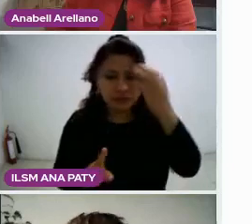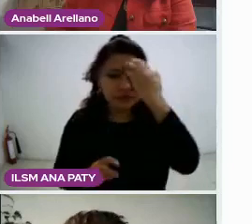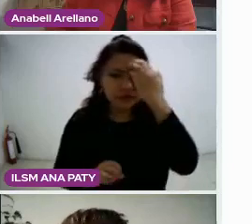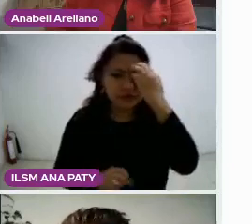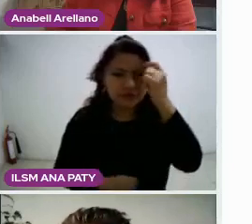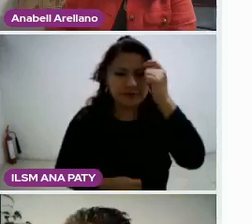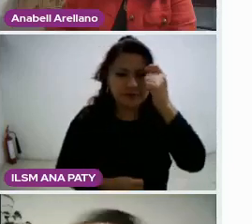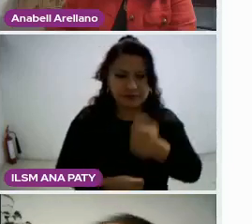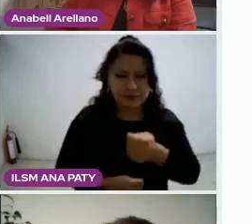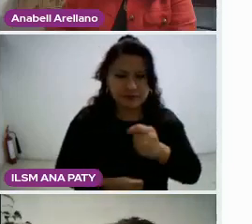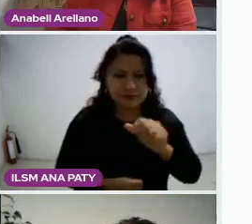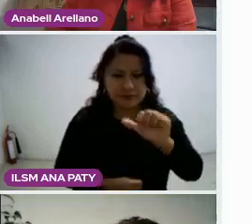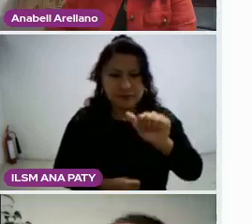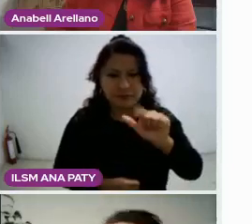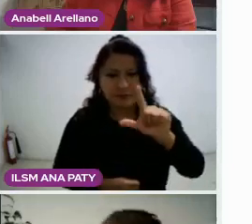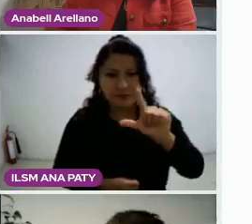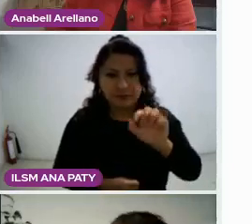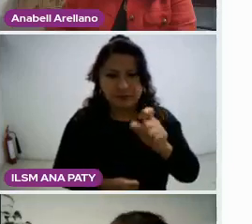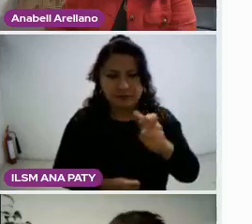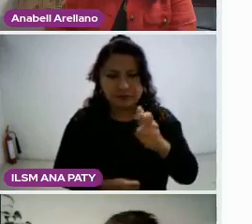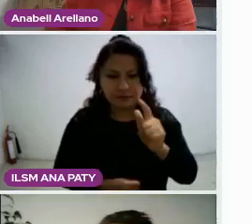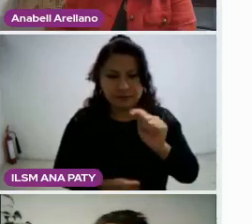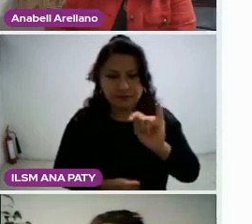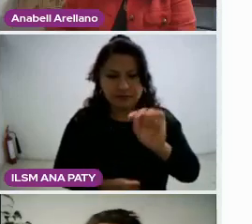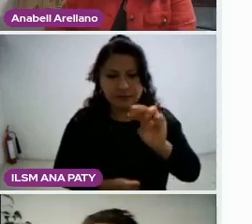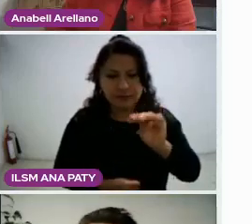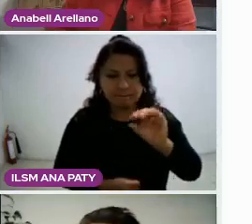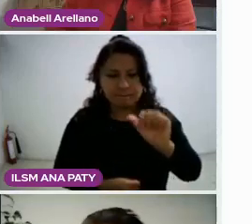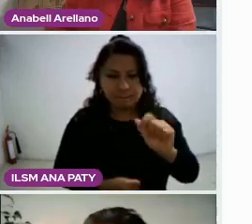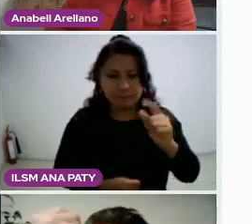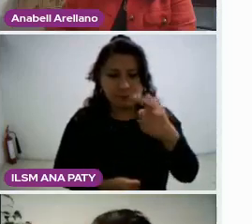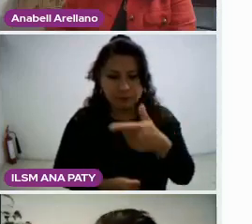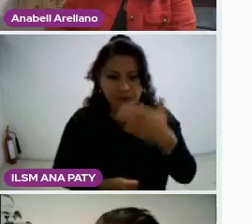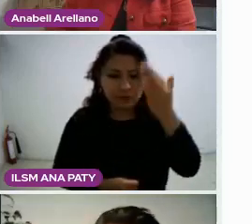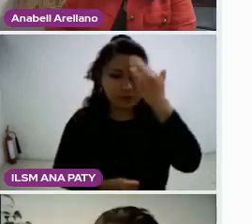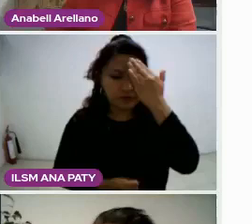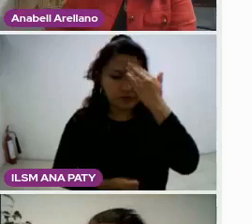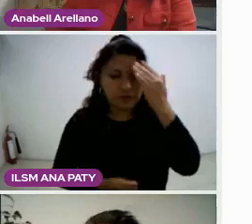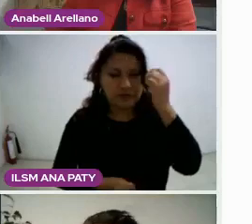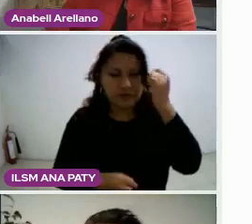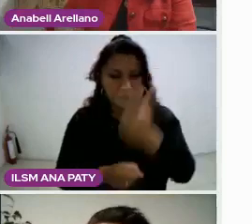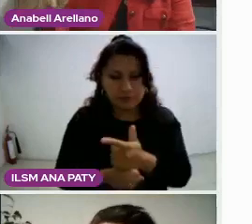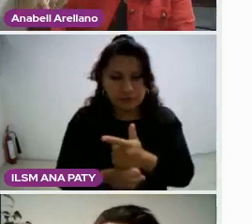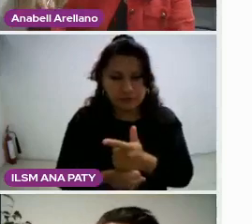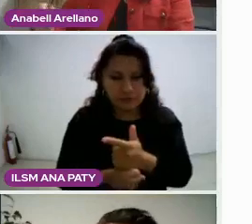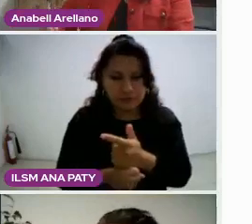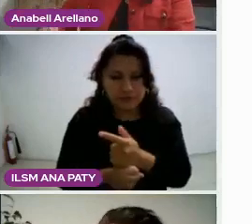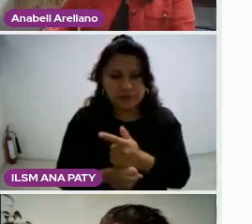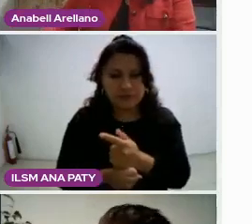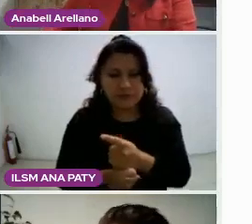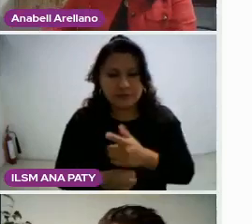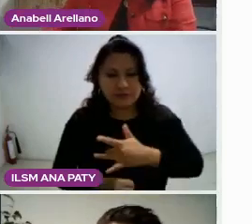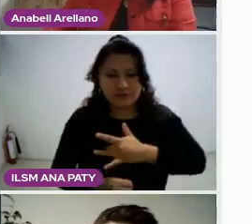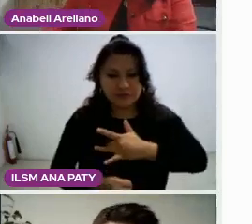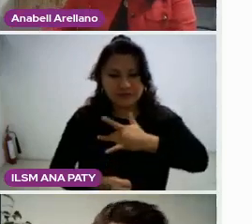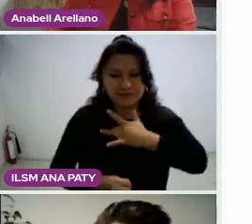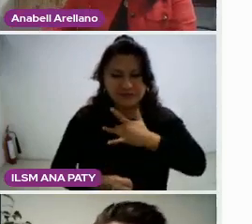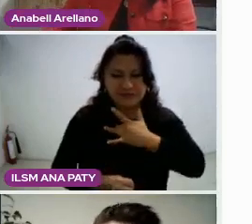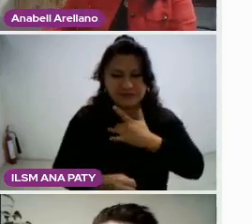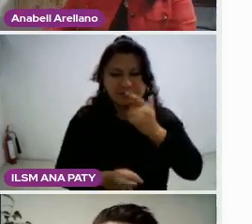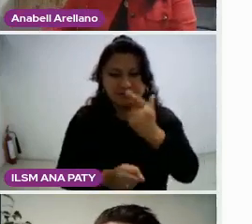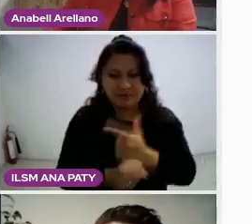sepan identificarlo tal vez, ¿no? Ojalá lo puedan identificar o identificar ciertos síntomas que digan, oye, a lo mejor